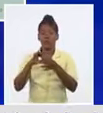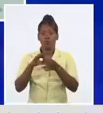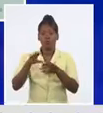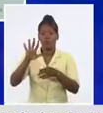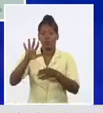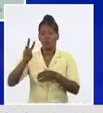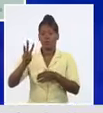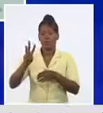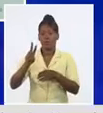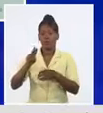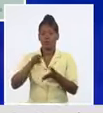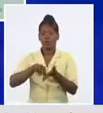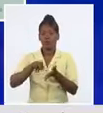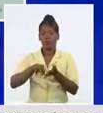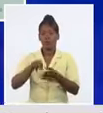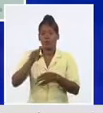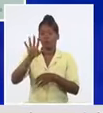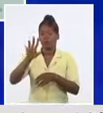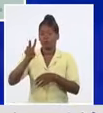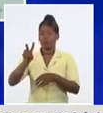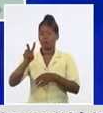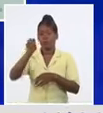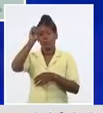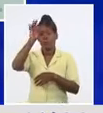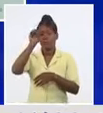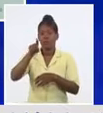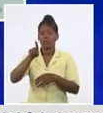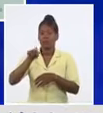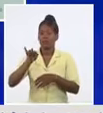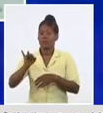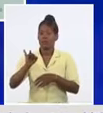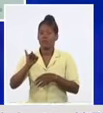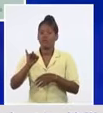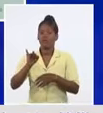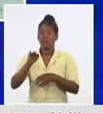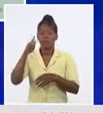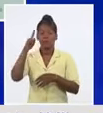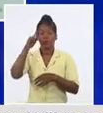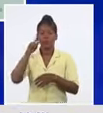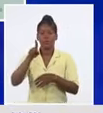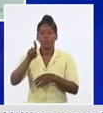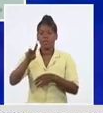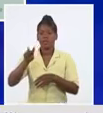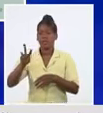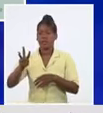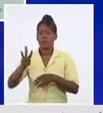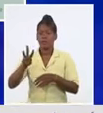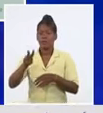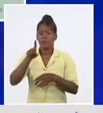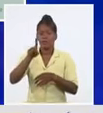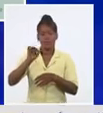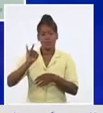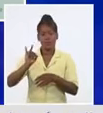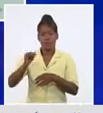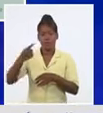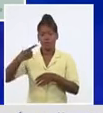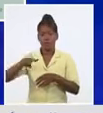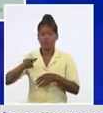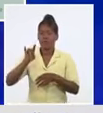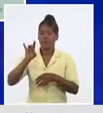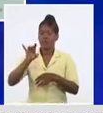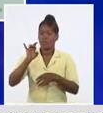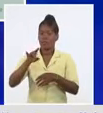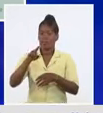42, Minas 27, Sierra de Cubitas 23, Esmeralda 17, Najasa 15,